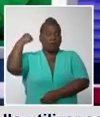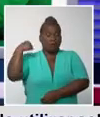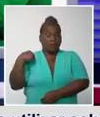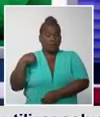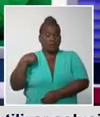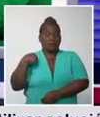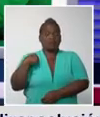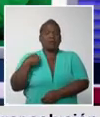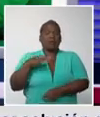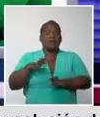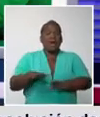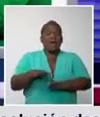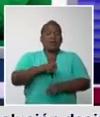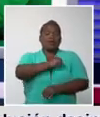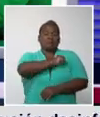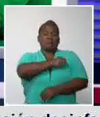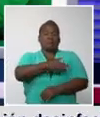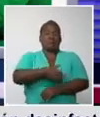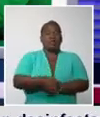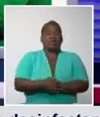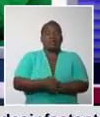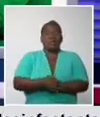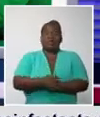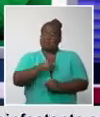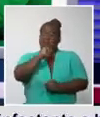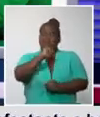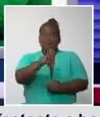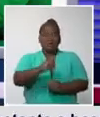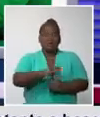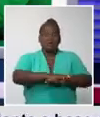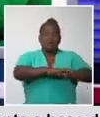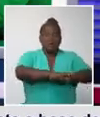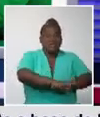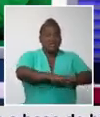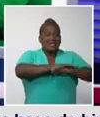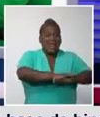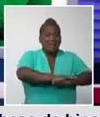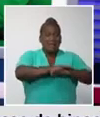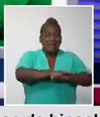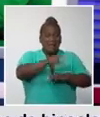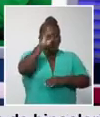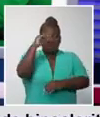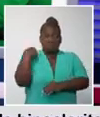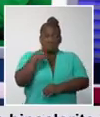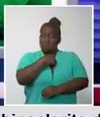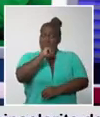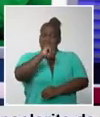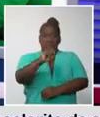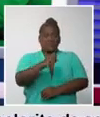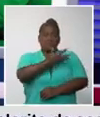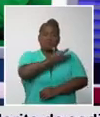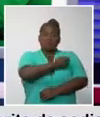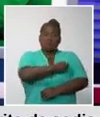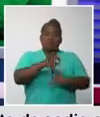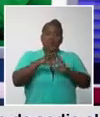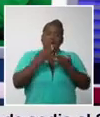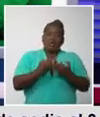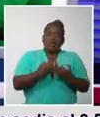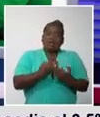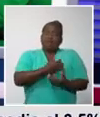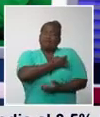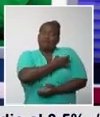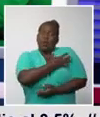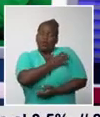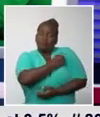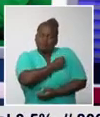parada cardíaca de la cual no fue posible reanimar a la paciente. Lamentamos mucho y damos las condolencias a